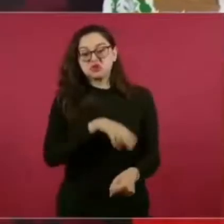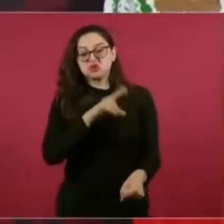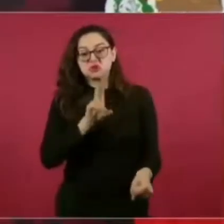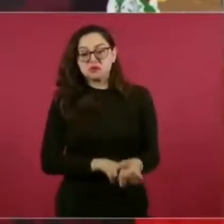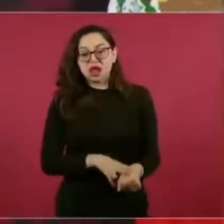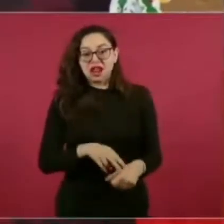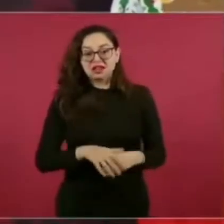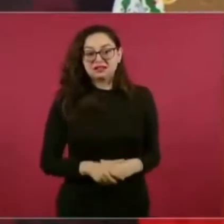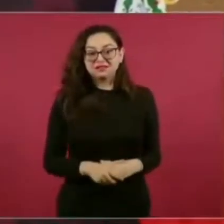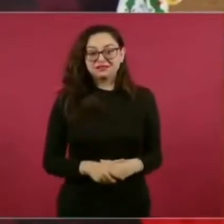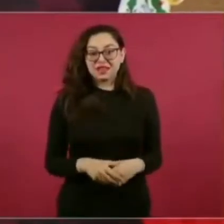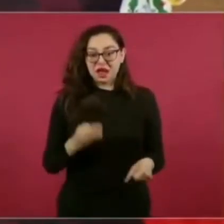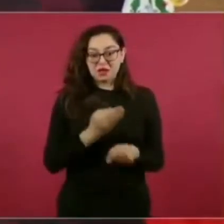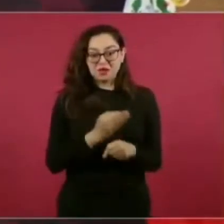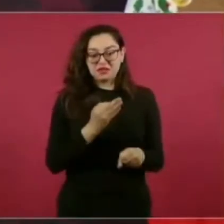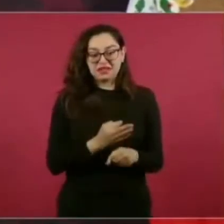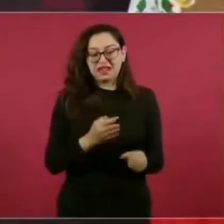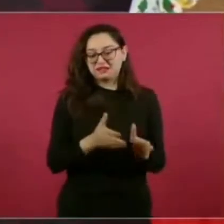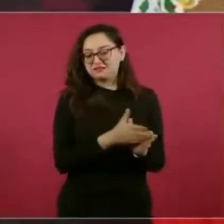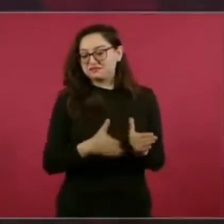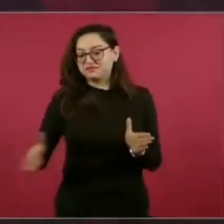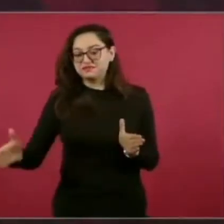Eso sí calienta, ¿verdad?